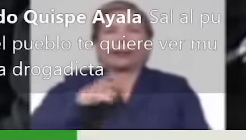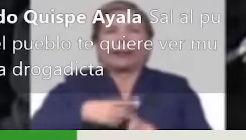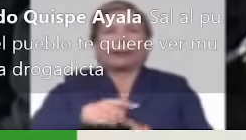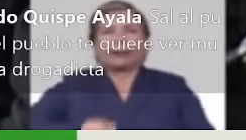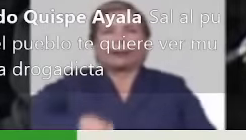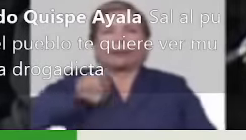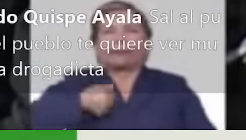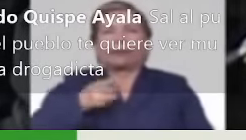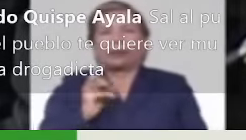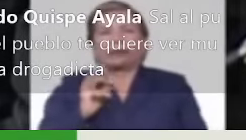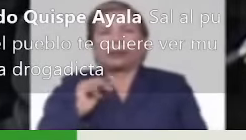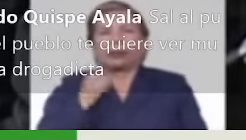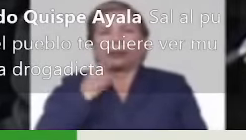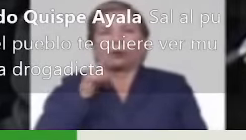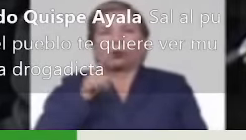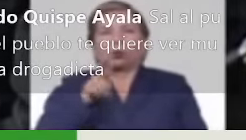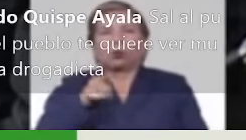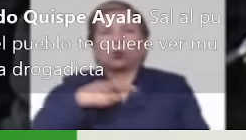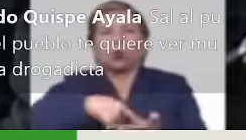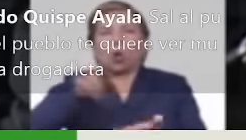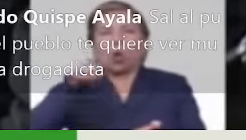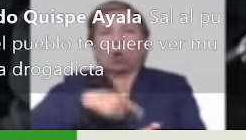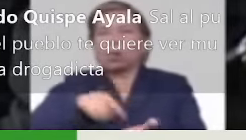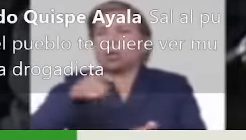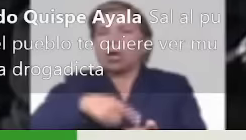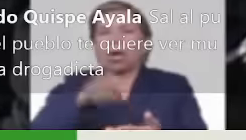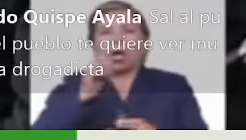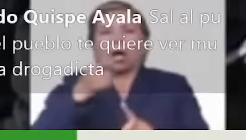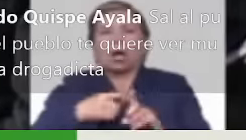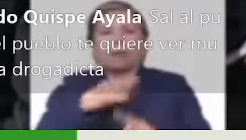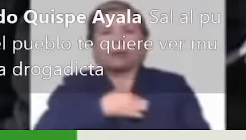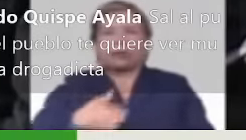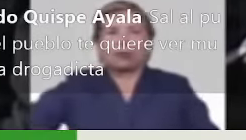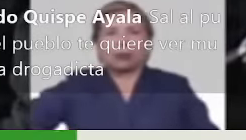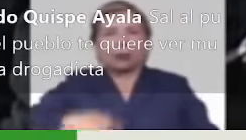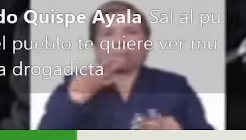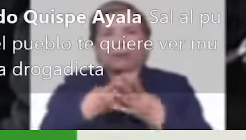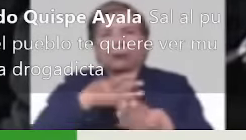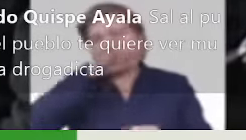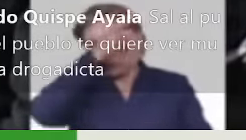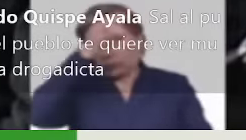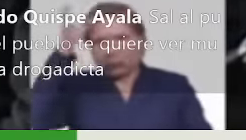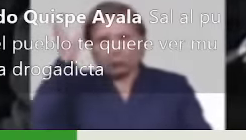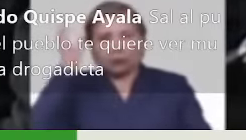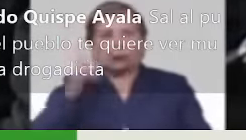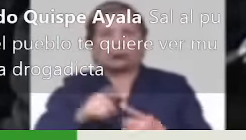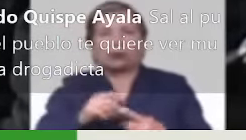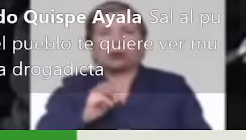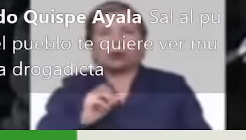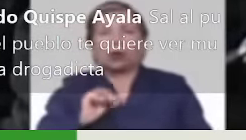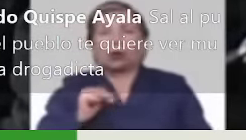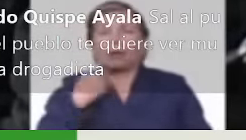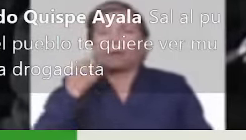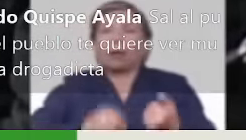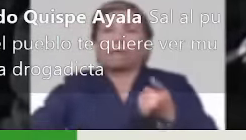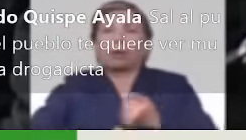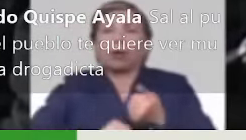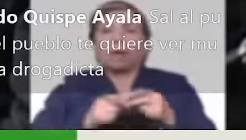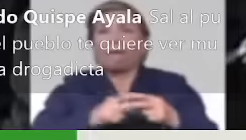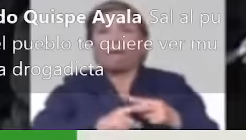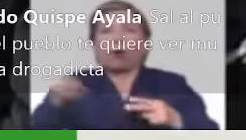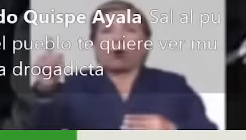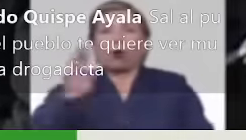DINI, señaló haber recibido órdenes del expresidente preso Pedro Castillo Terrones para apoyar la fuga